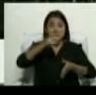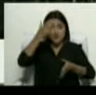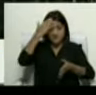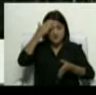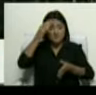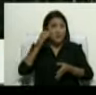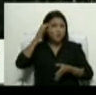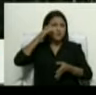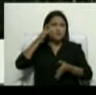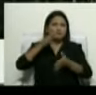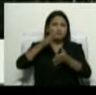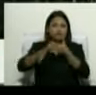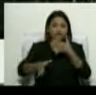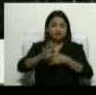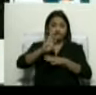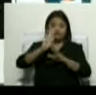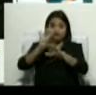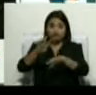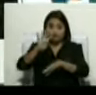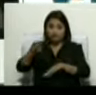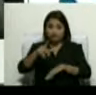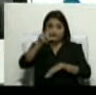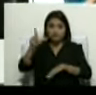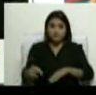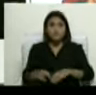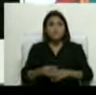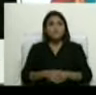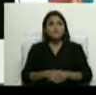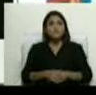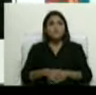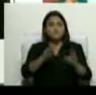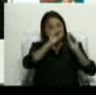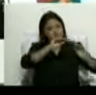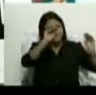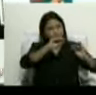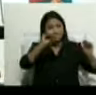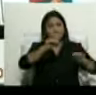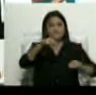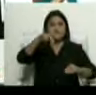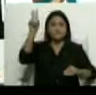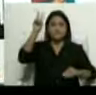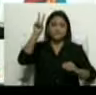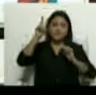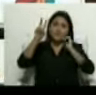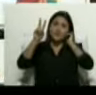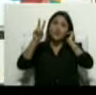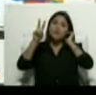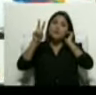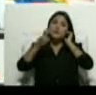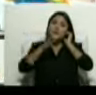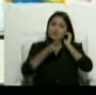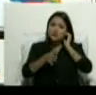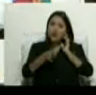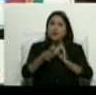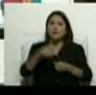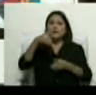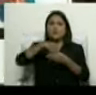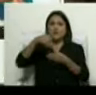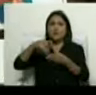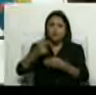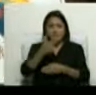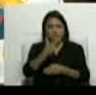de defender la integridad territorial. Informar a nuestro pueblo de la importancia que tiene este referendo consultivo el próximo 3 de diciembre. Queremos